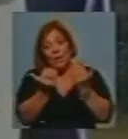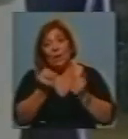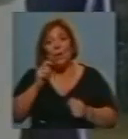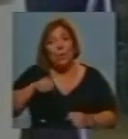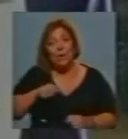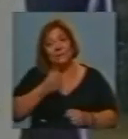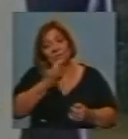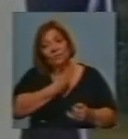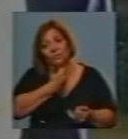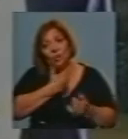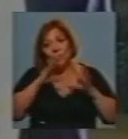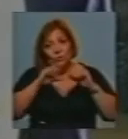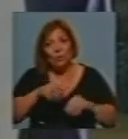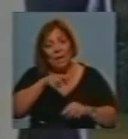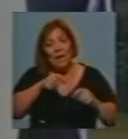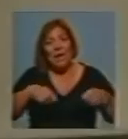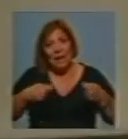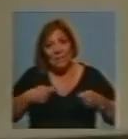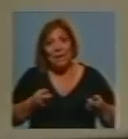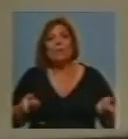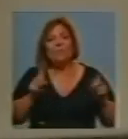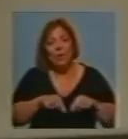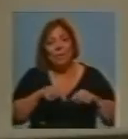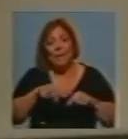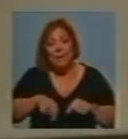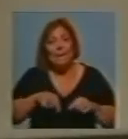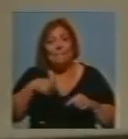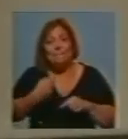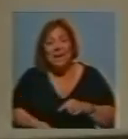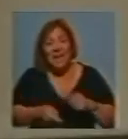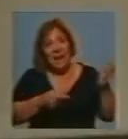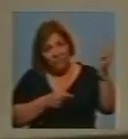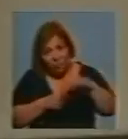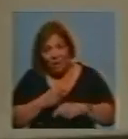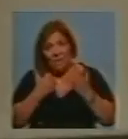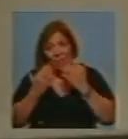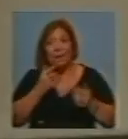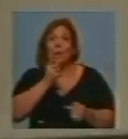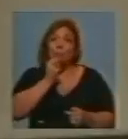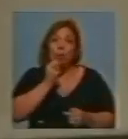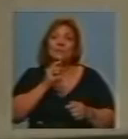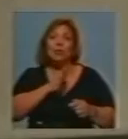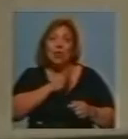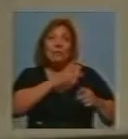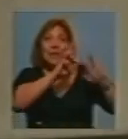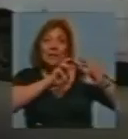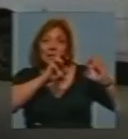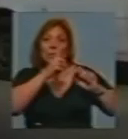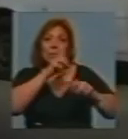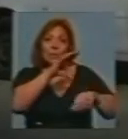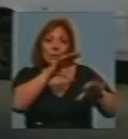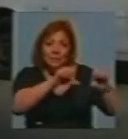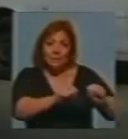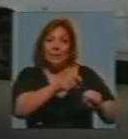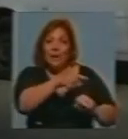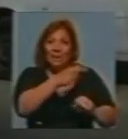magistrado dispuso que el almacenero vuelva a declarar este miércoles, al tiempo que la policía investiga a un detenido